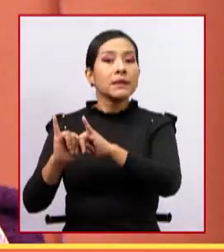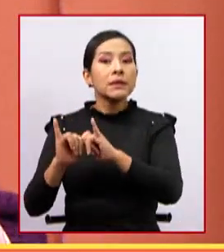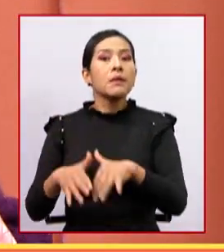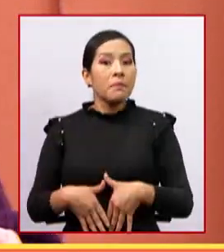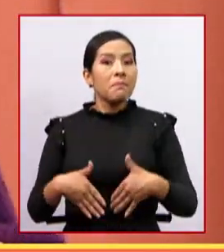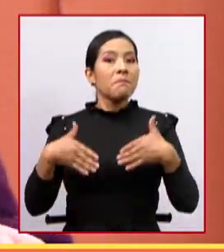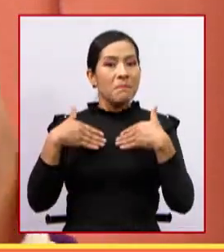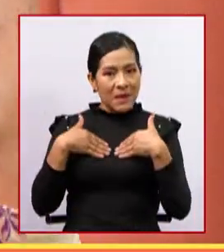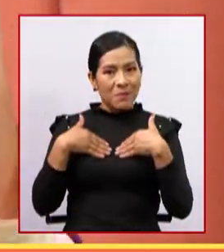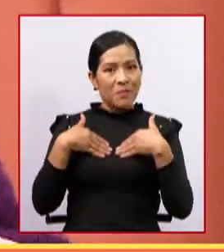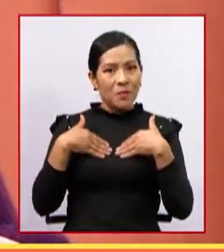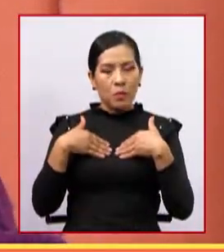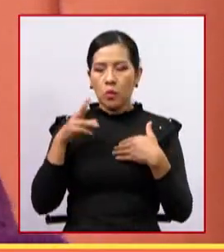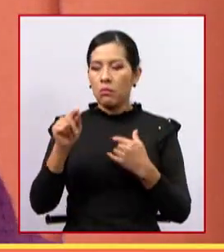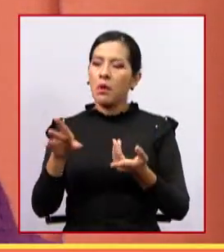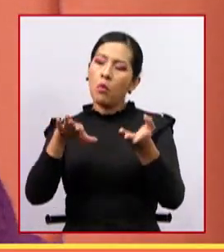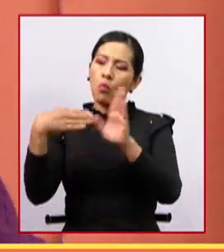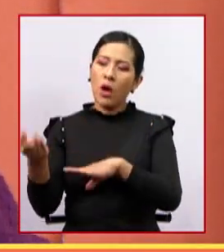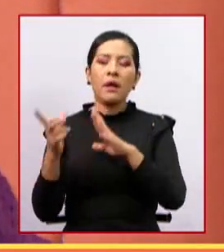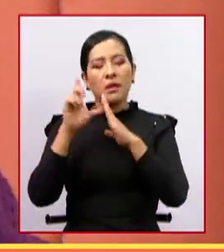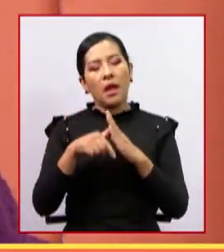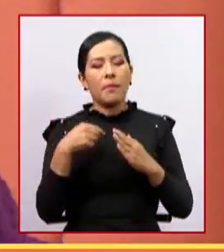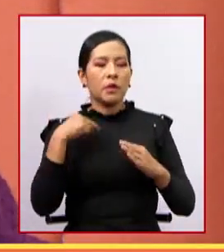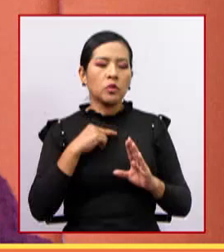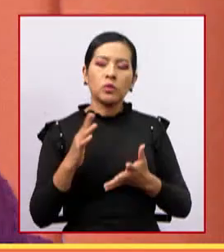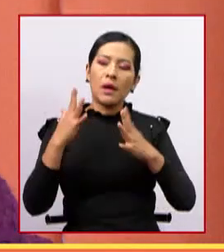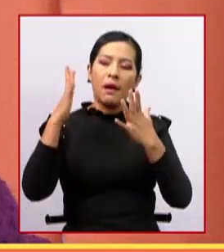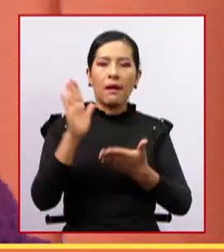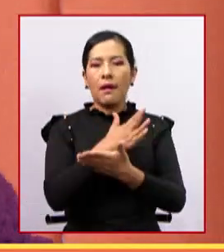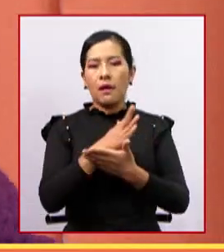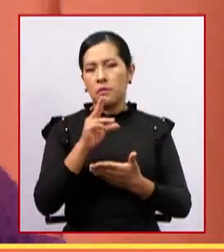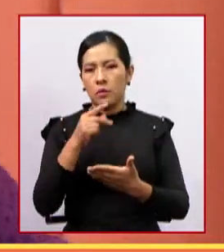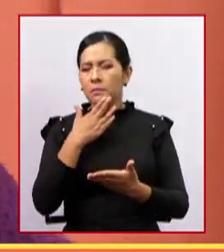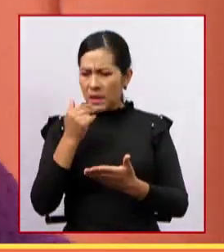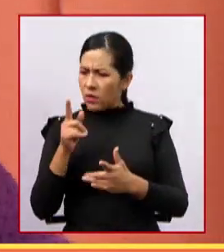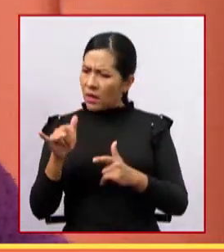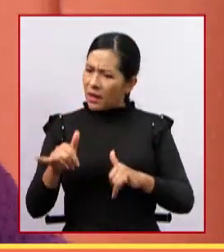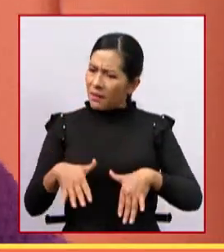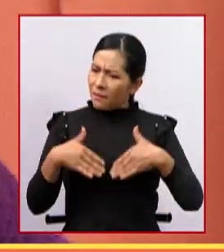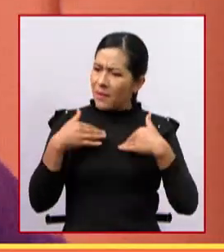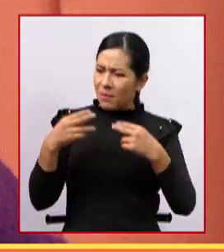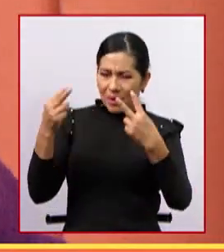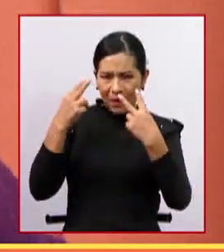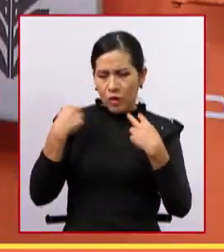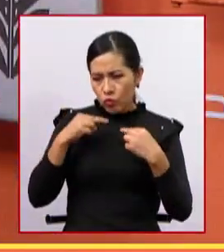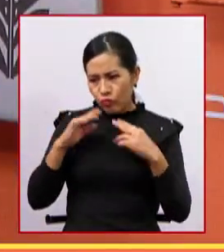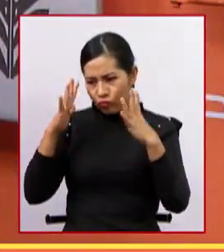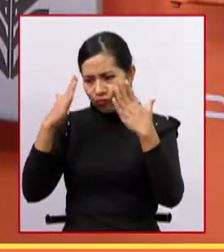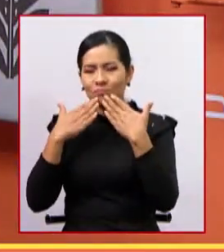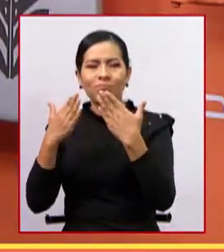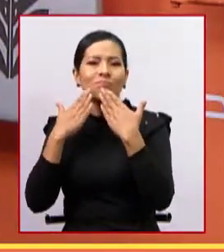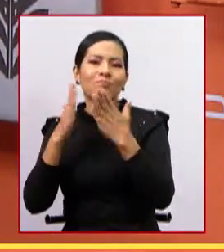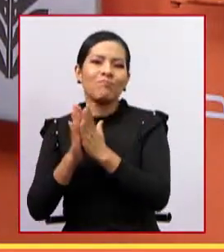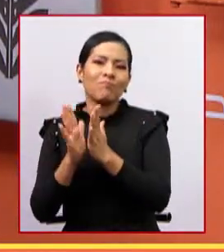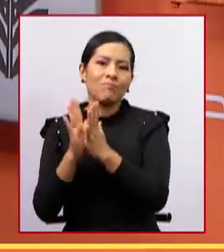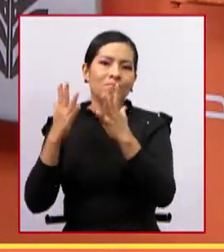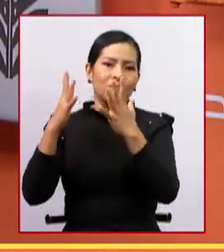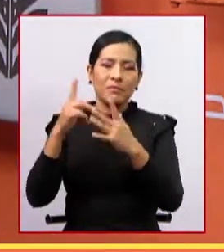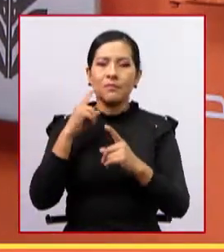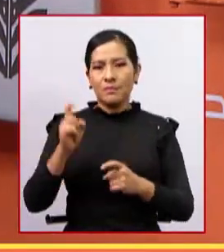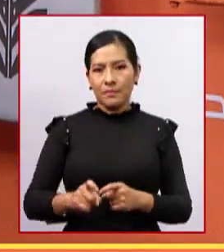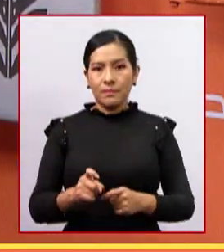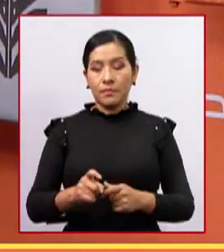su homenaje, ¿no? Claro. Esto del en vida es realmente importante, pero también creo que esto